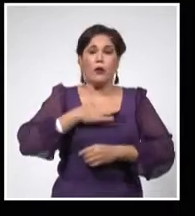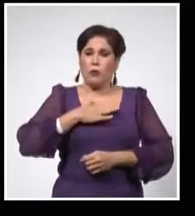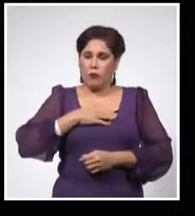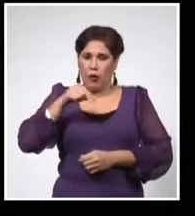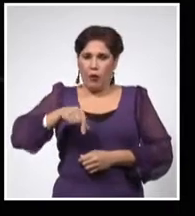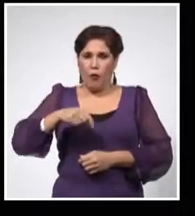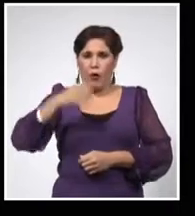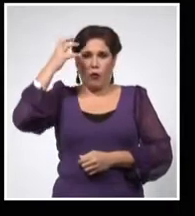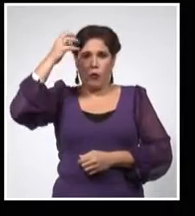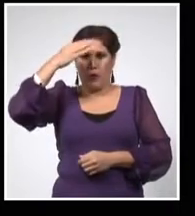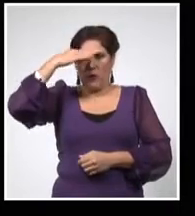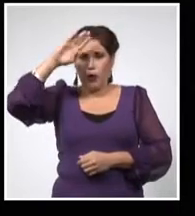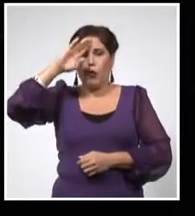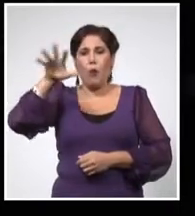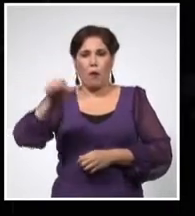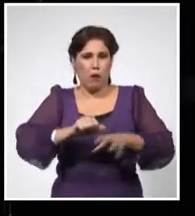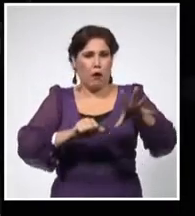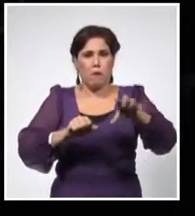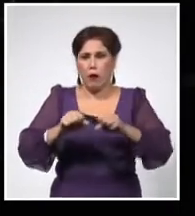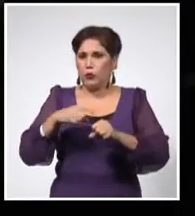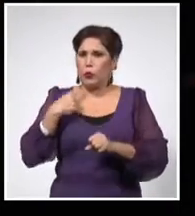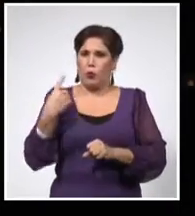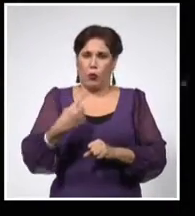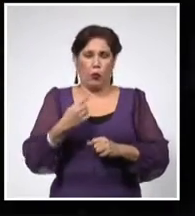Texaco y de la ESO,